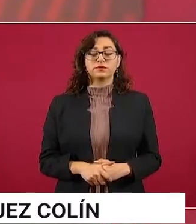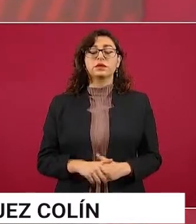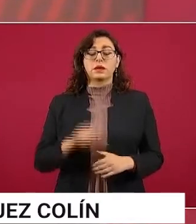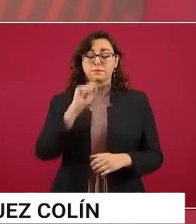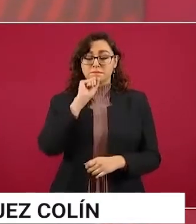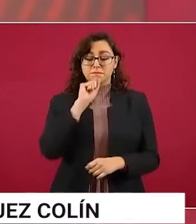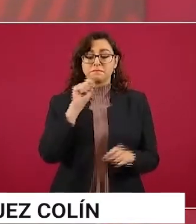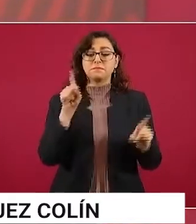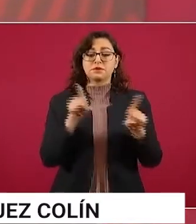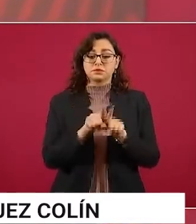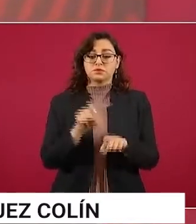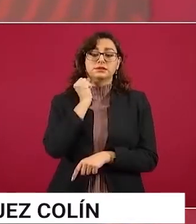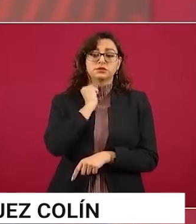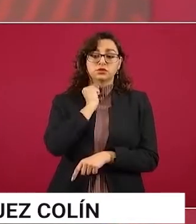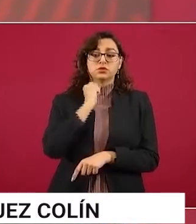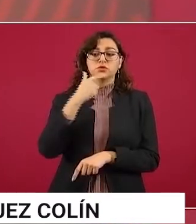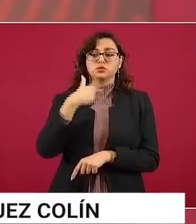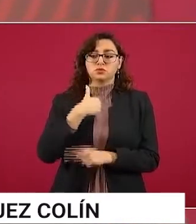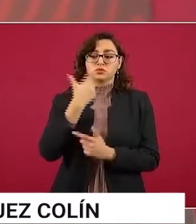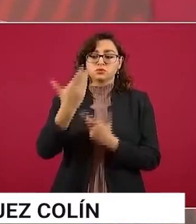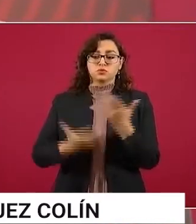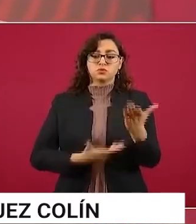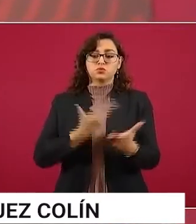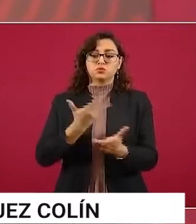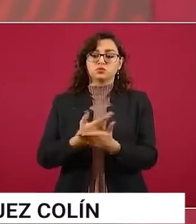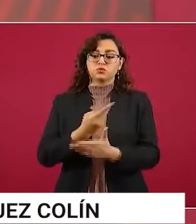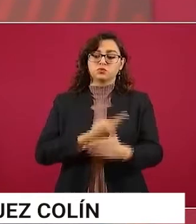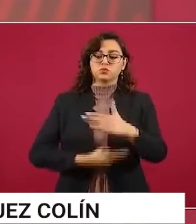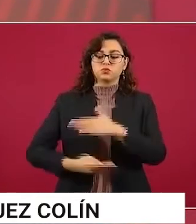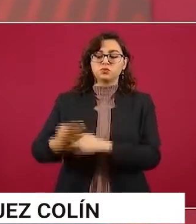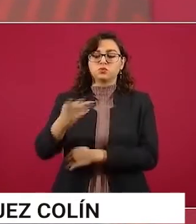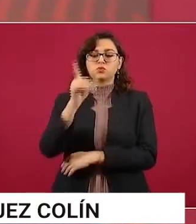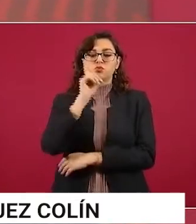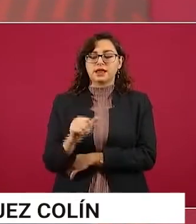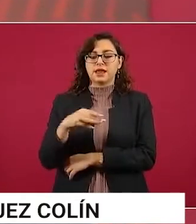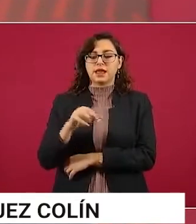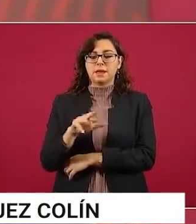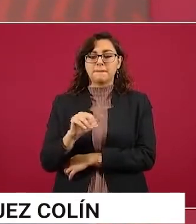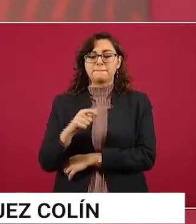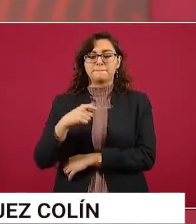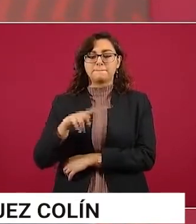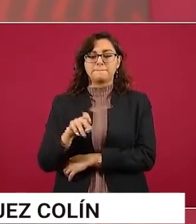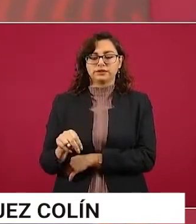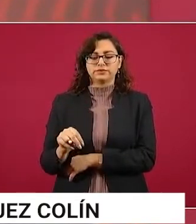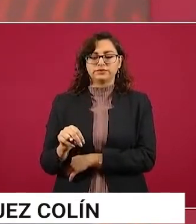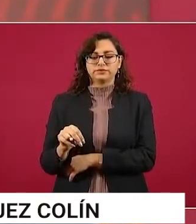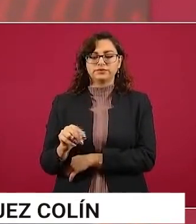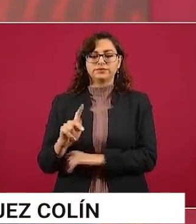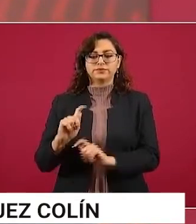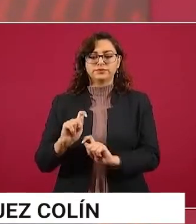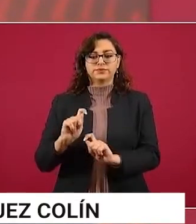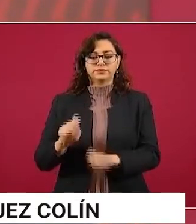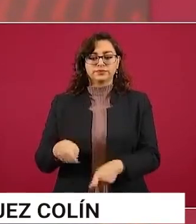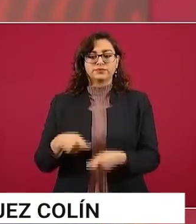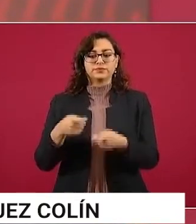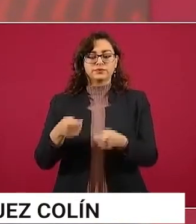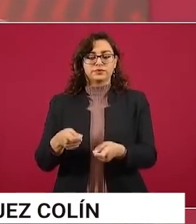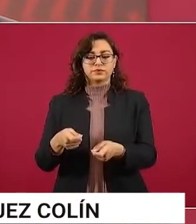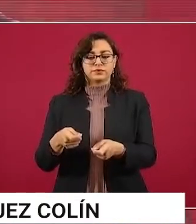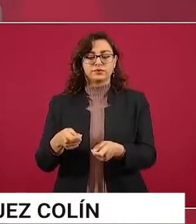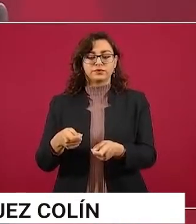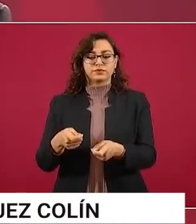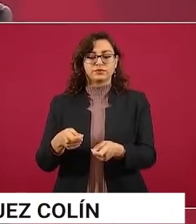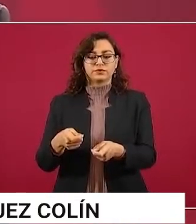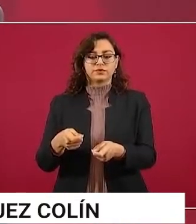Cámara de Senadores de Graciela Márquez Colín para que sea miembro de la